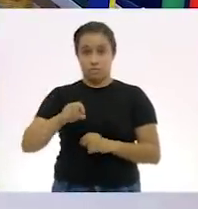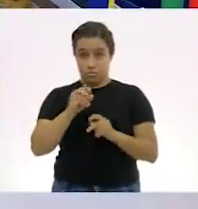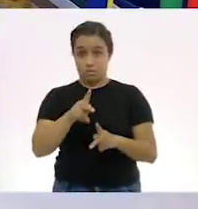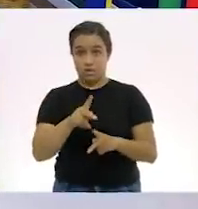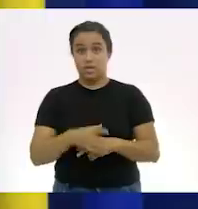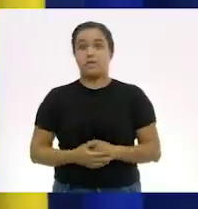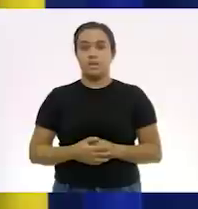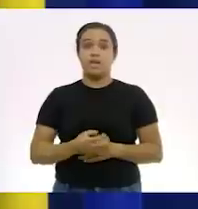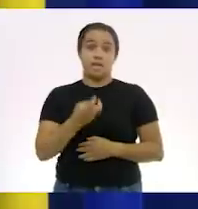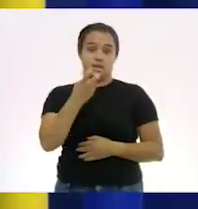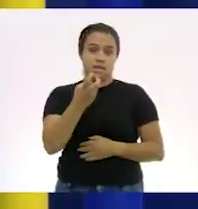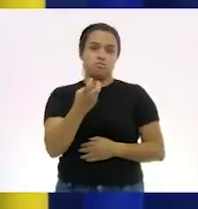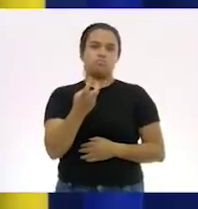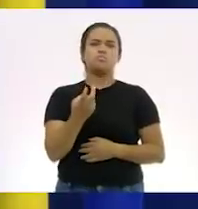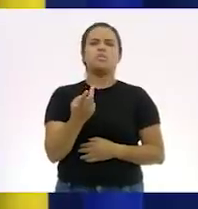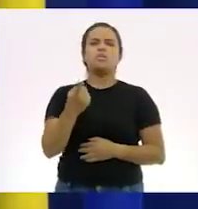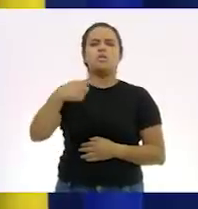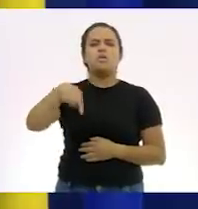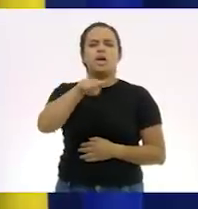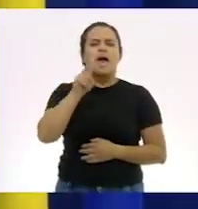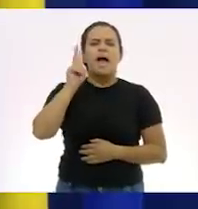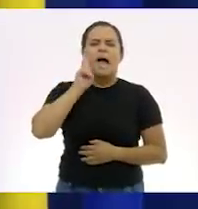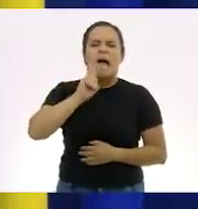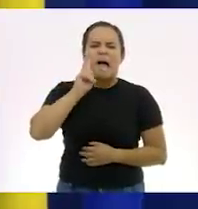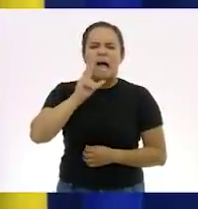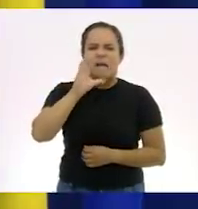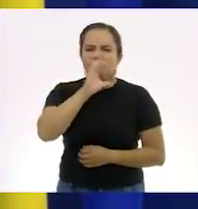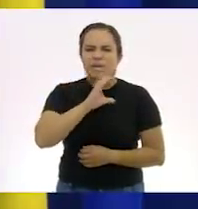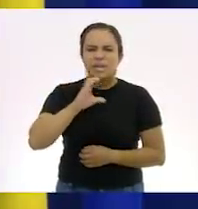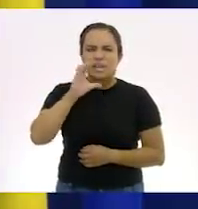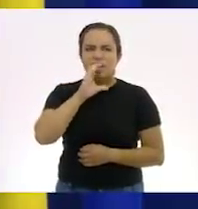diferentes puntos y en diferentes formas.